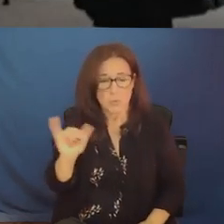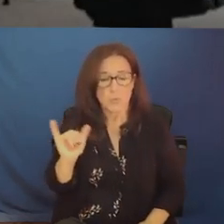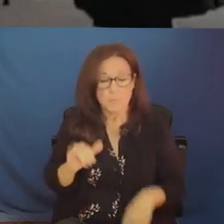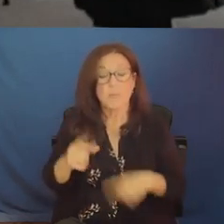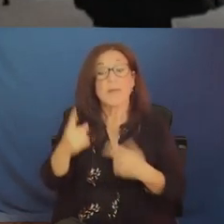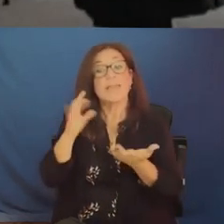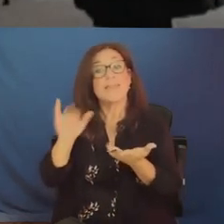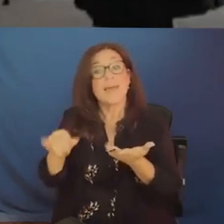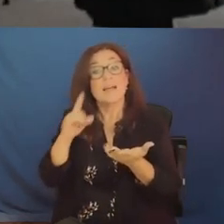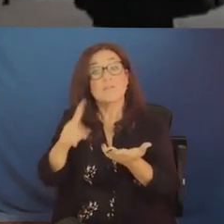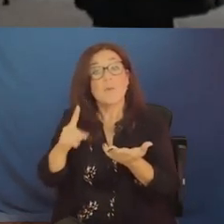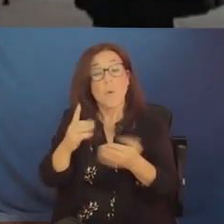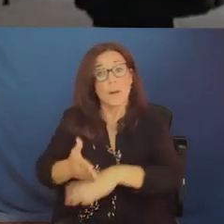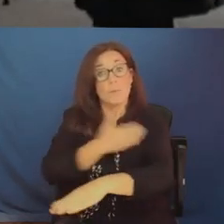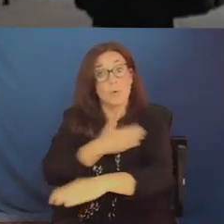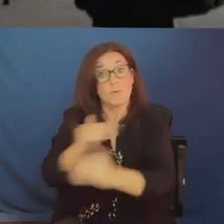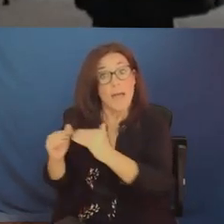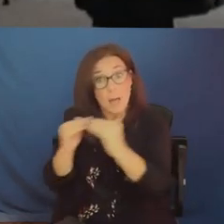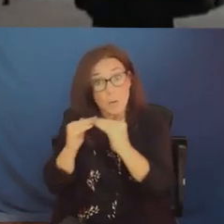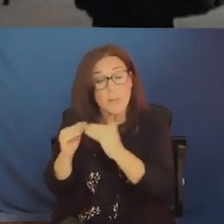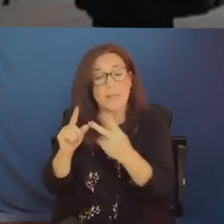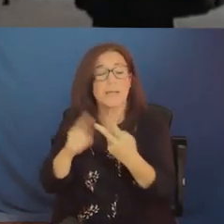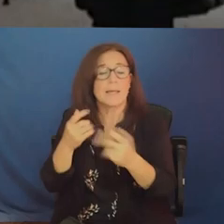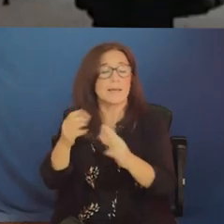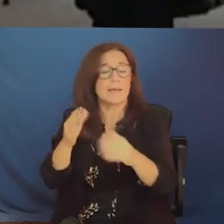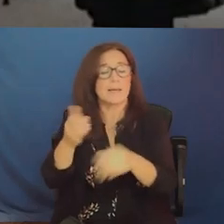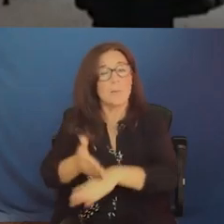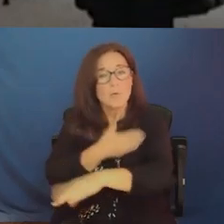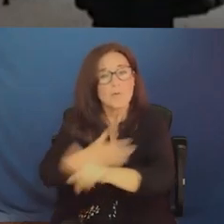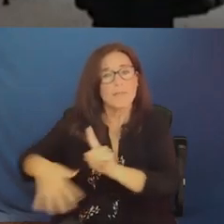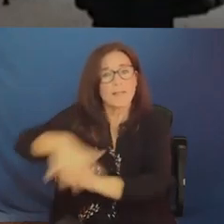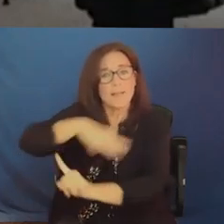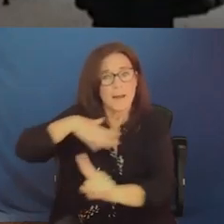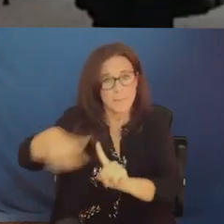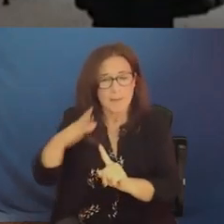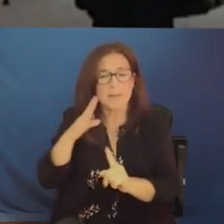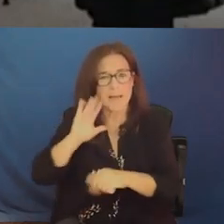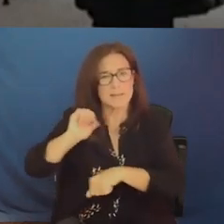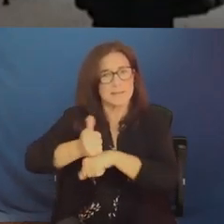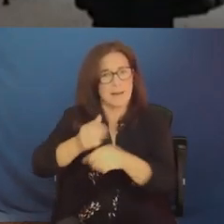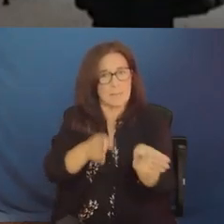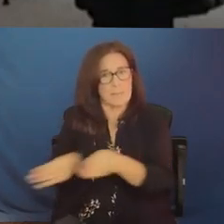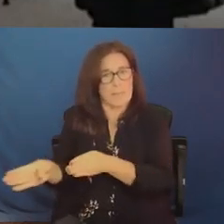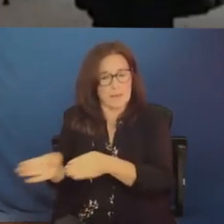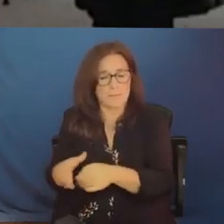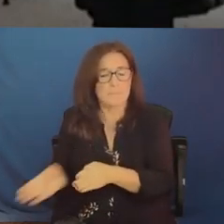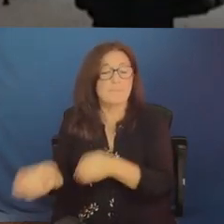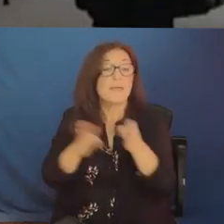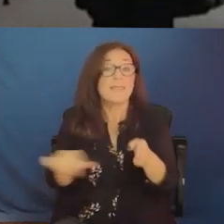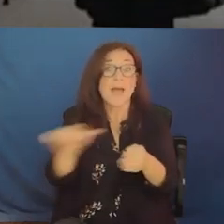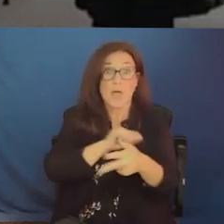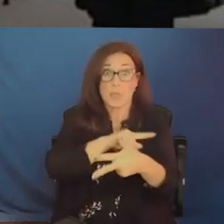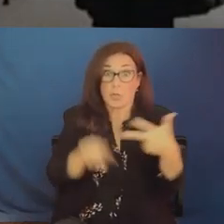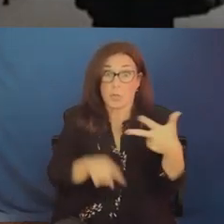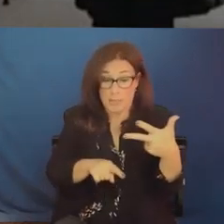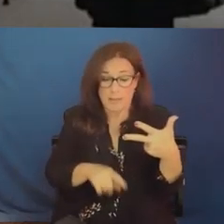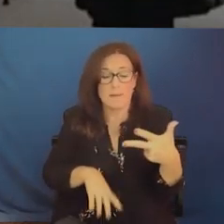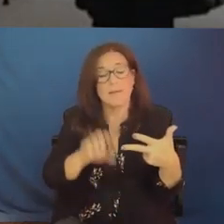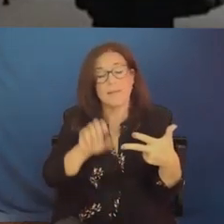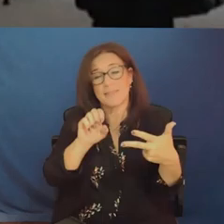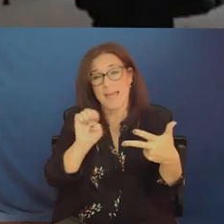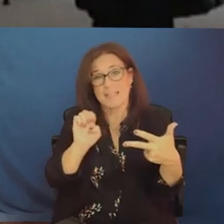mejorar la rendición de cuentas y la cultura y la sensibilidad cultural en los otros